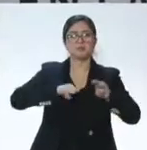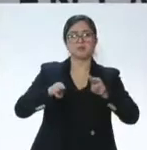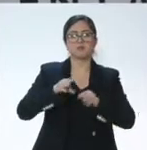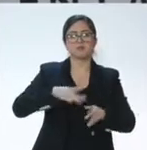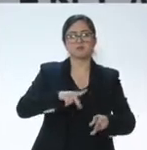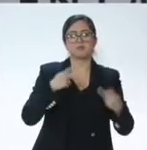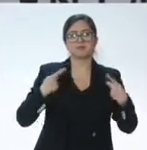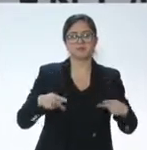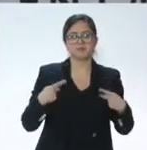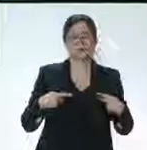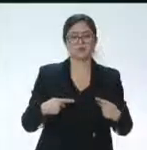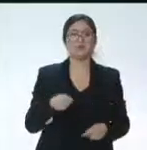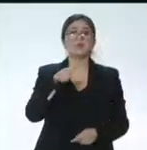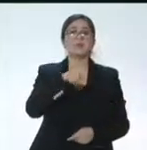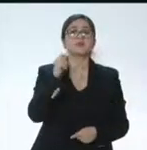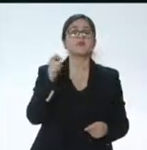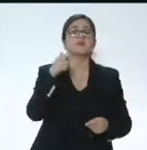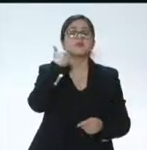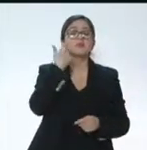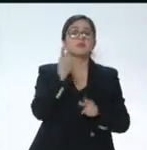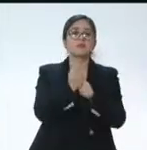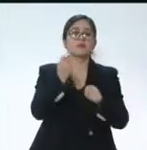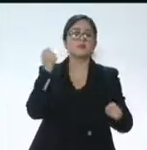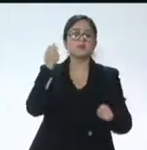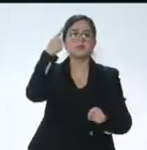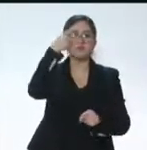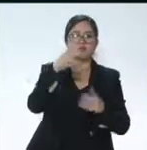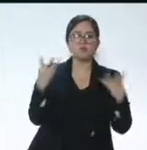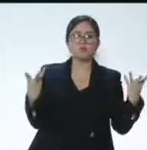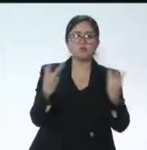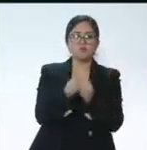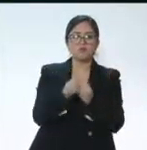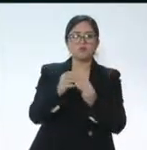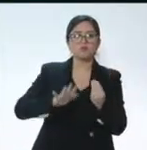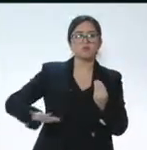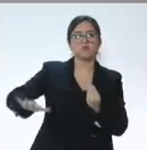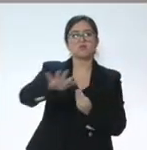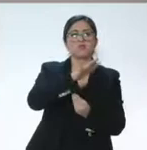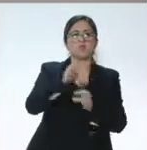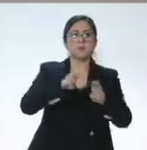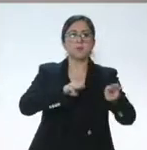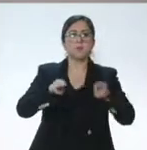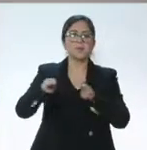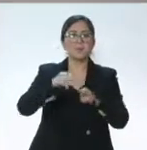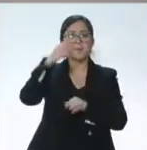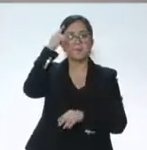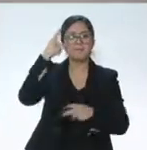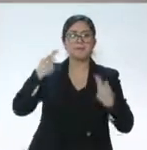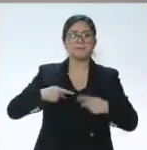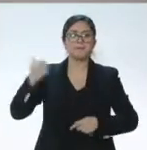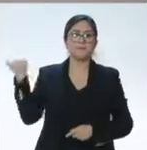estas medidas se busca que el usuario de transporte público cuente con una red confiable y eficiente que le permita llegar a tiempo a